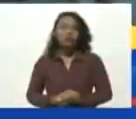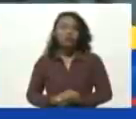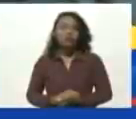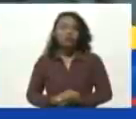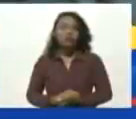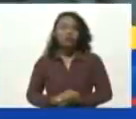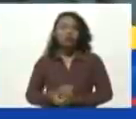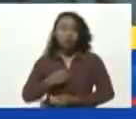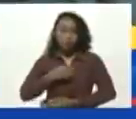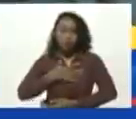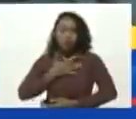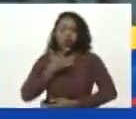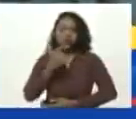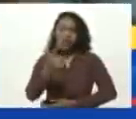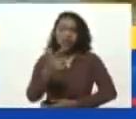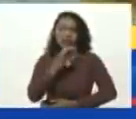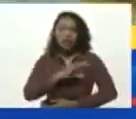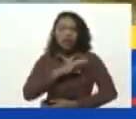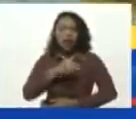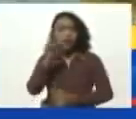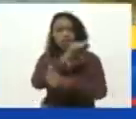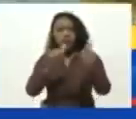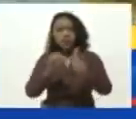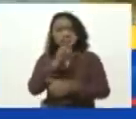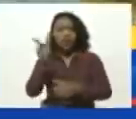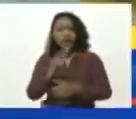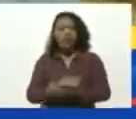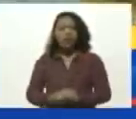Puedo decirlo, señora vicepresidenta. Y además,